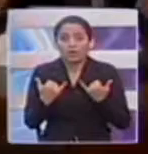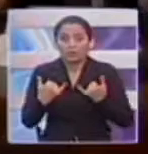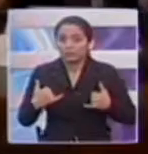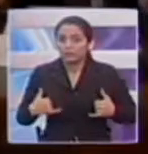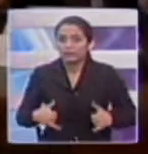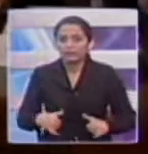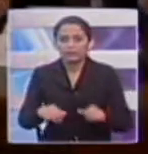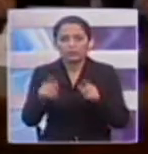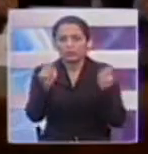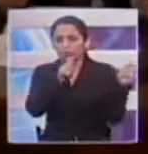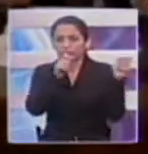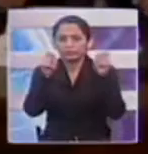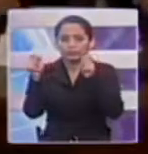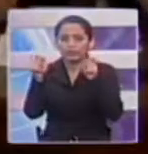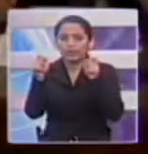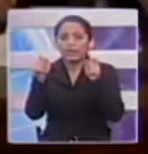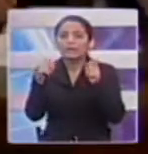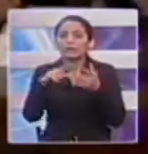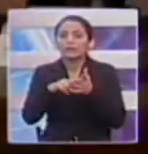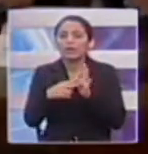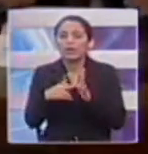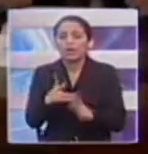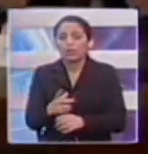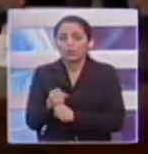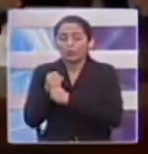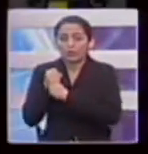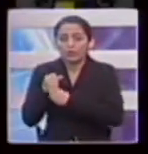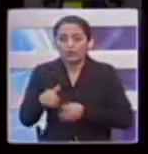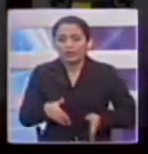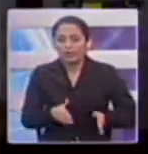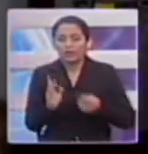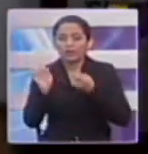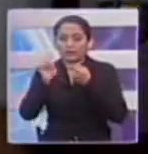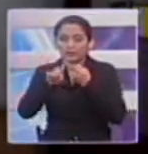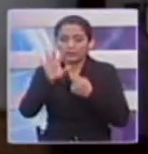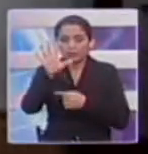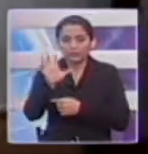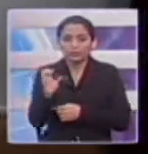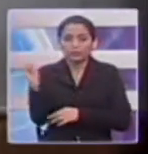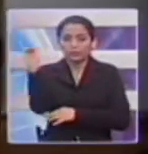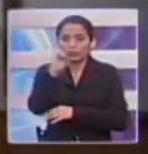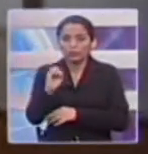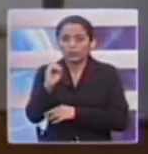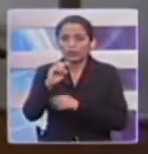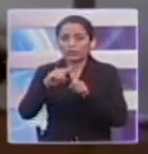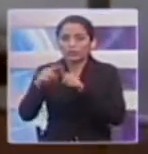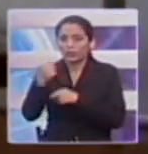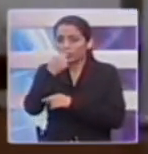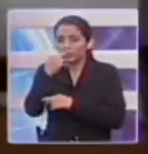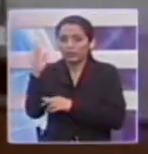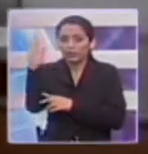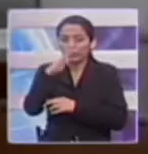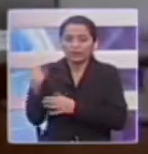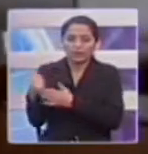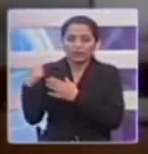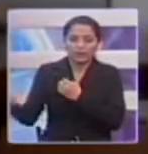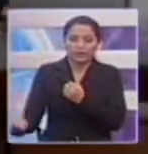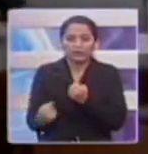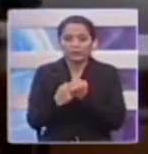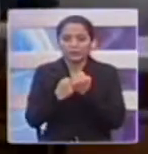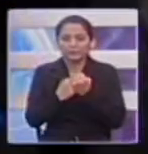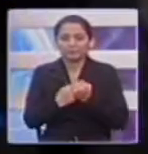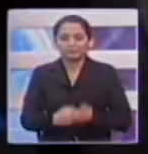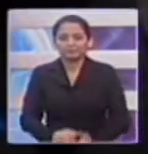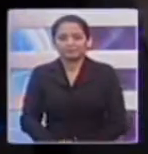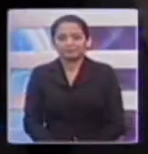con varias actividades hasta el próximo 15 de octubre tiene como aliado la comisión de tránsito institución responsable del control en las vías de su competencia